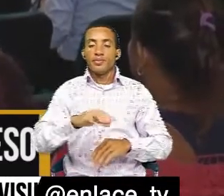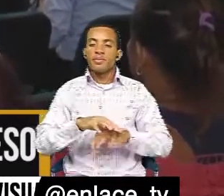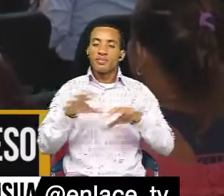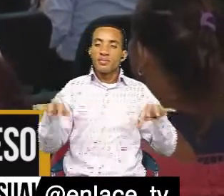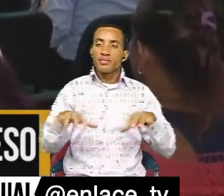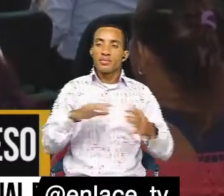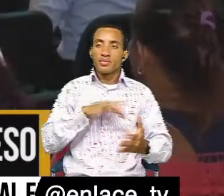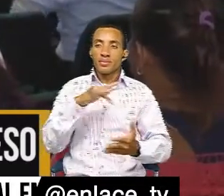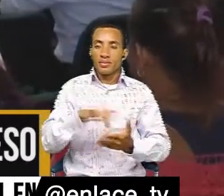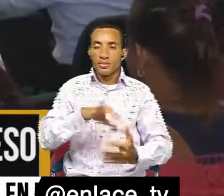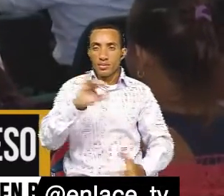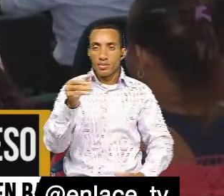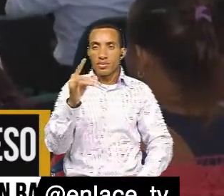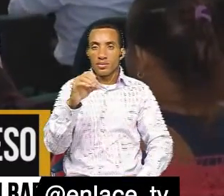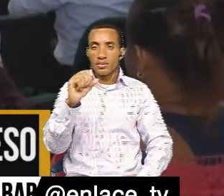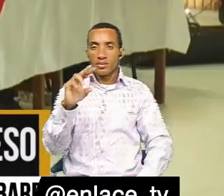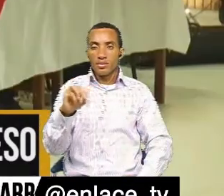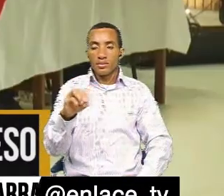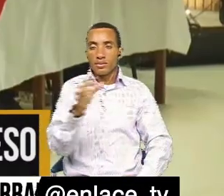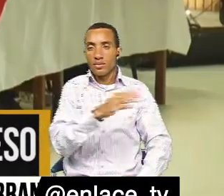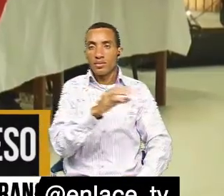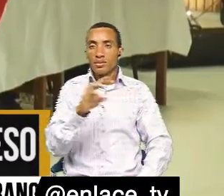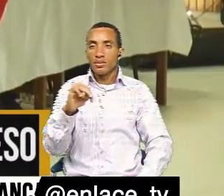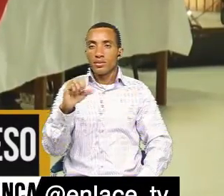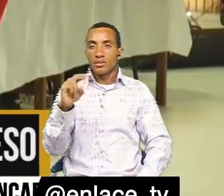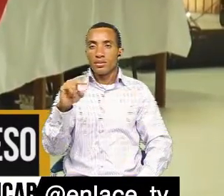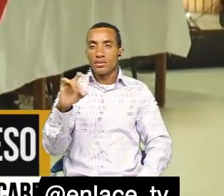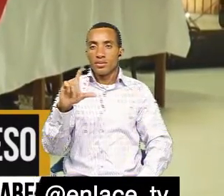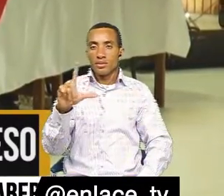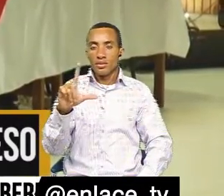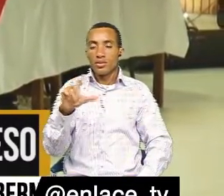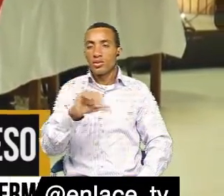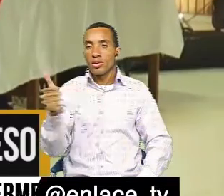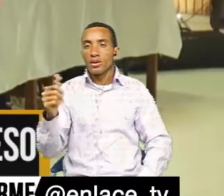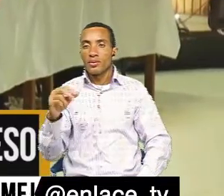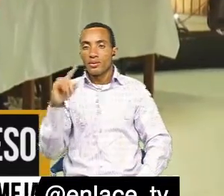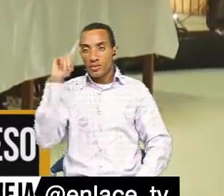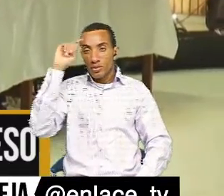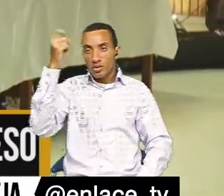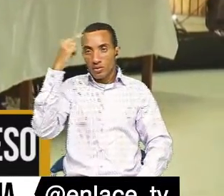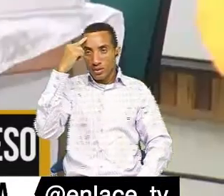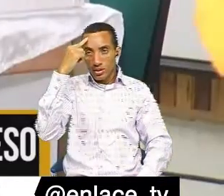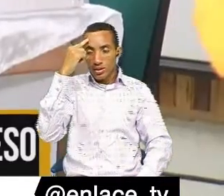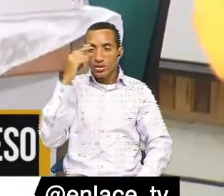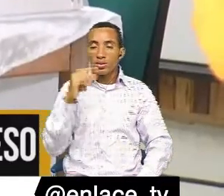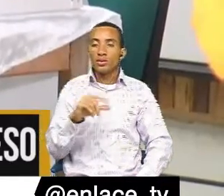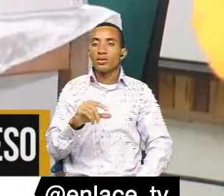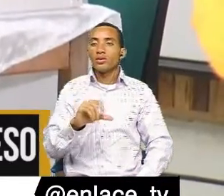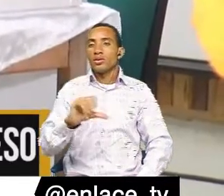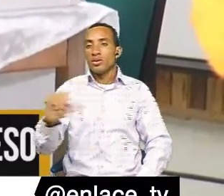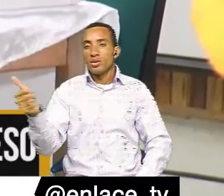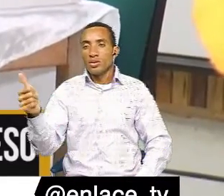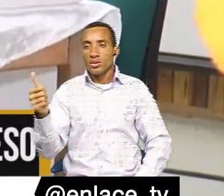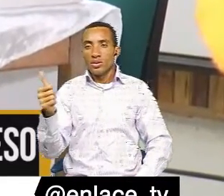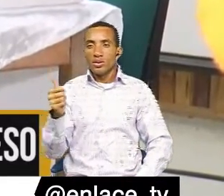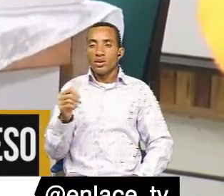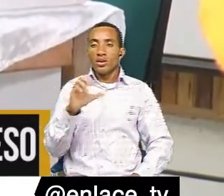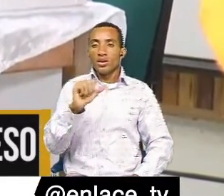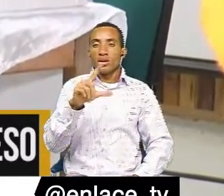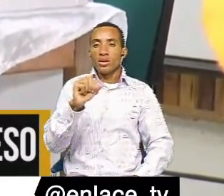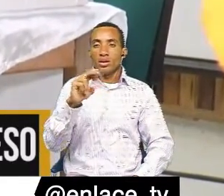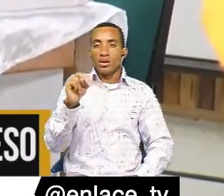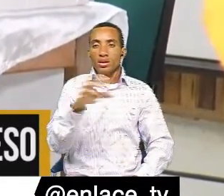Juan Manuel Galán, el gobernador de Santander Didier Tavera, el alcalde Darío Echeverri, Alan Jara, la Cooperación Internacional del Reino de Suecia a